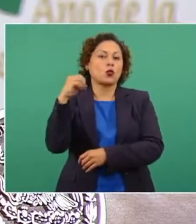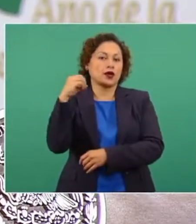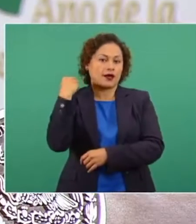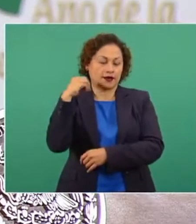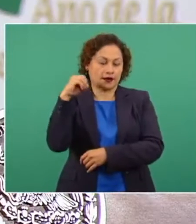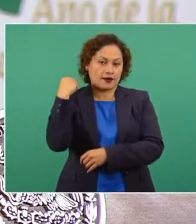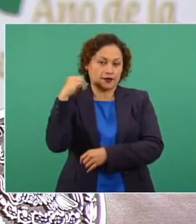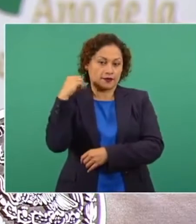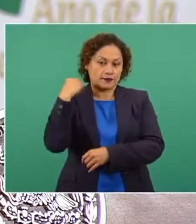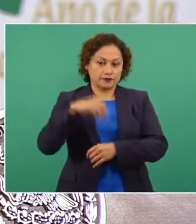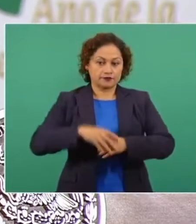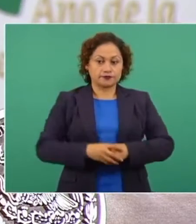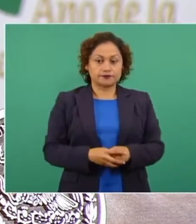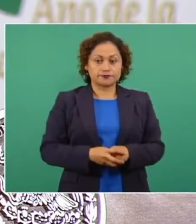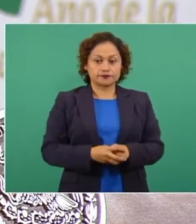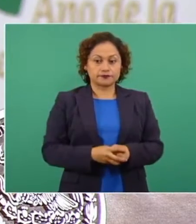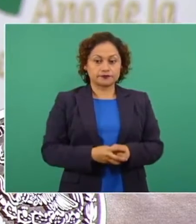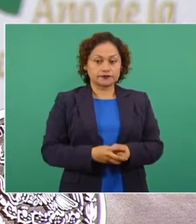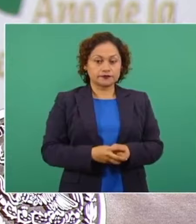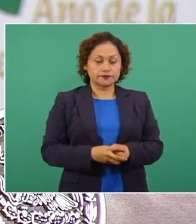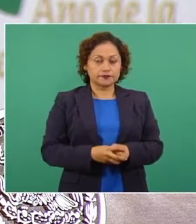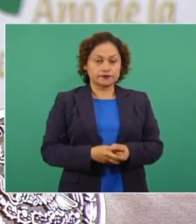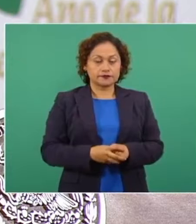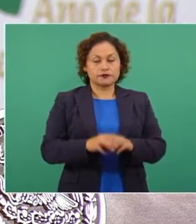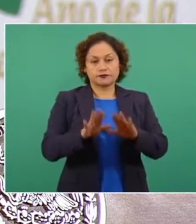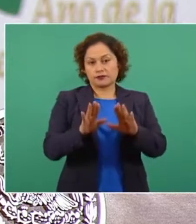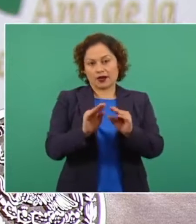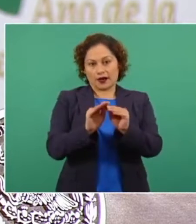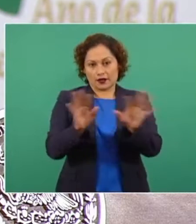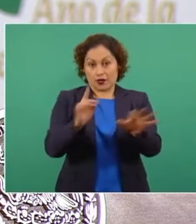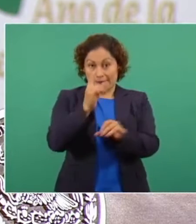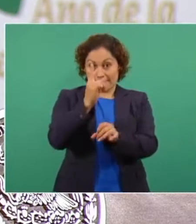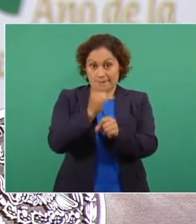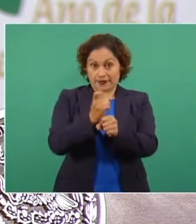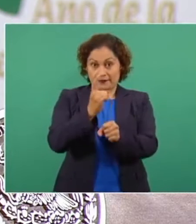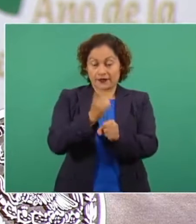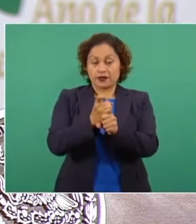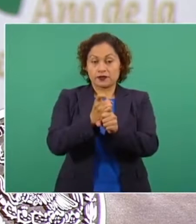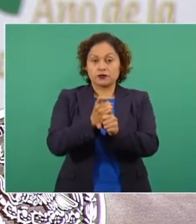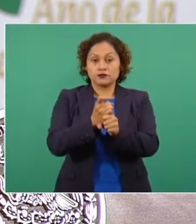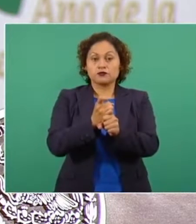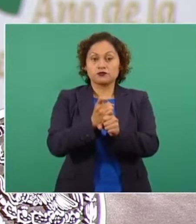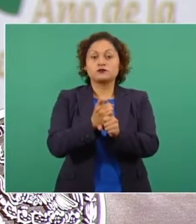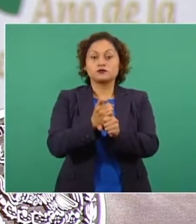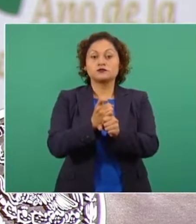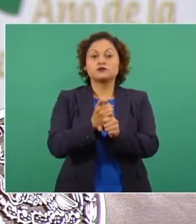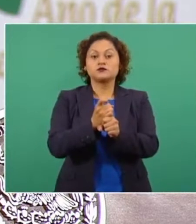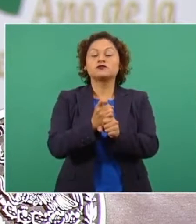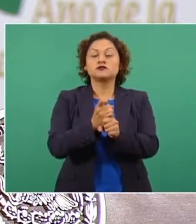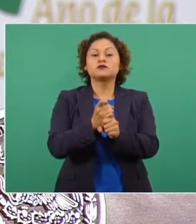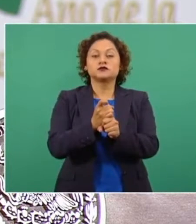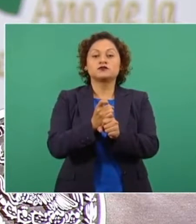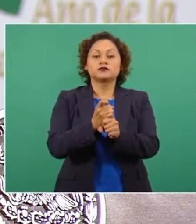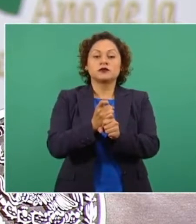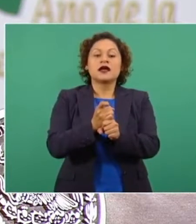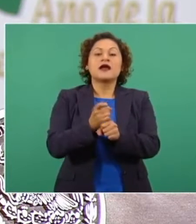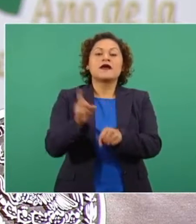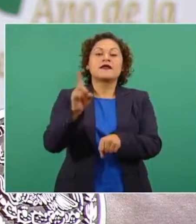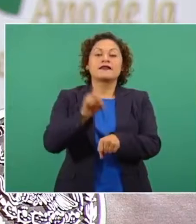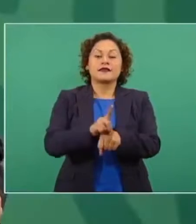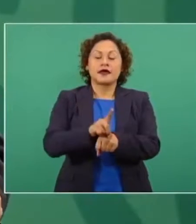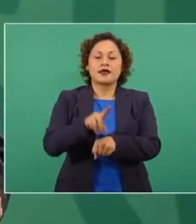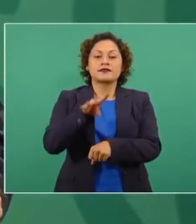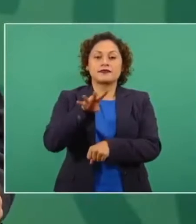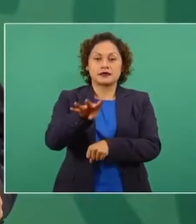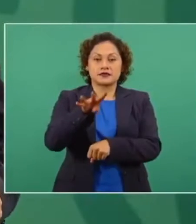de la ceremonia del día 19 por la mañana para izar